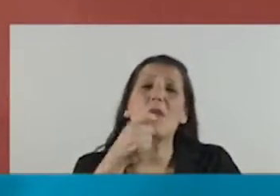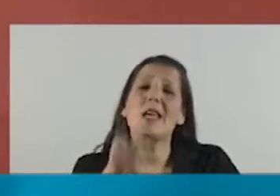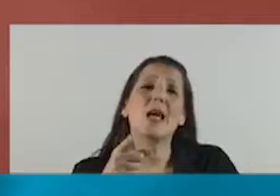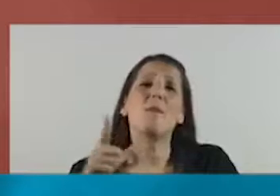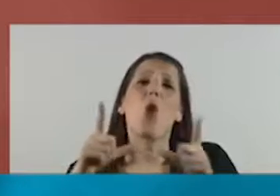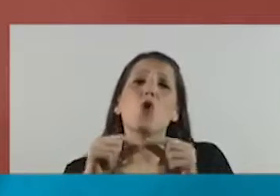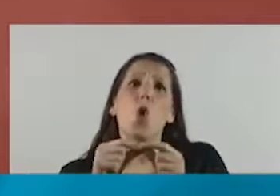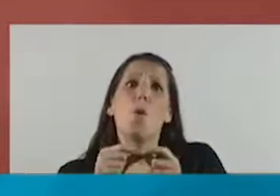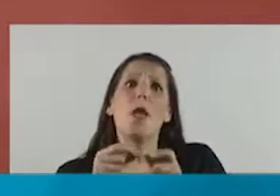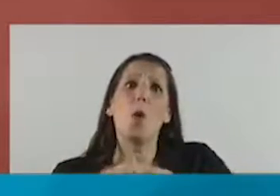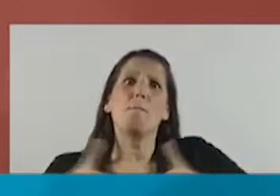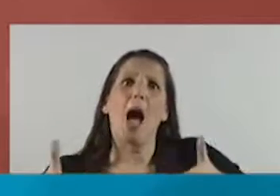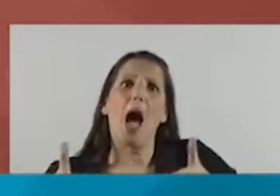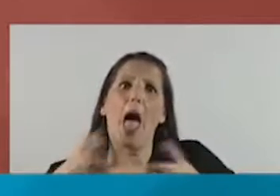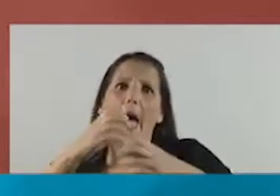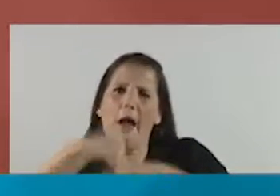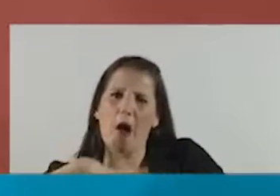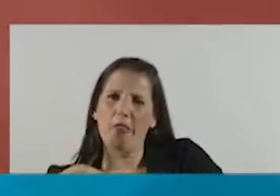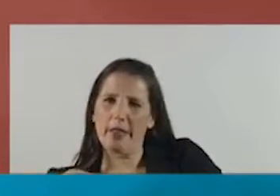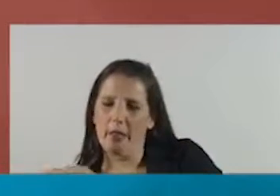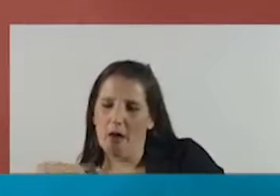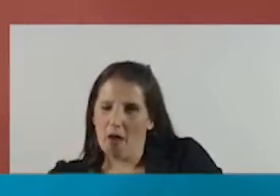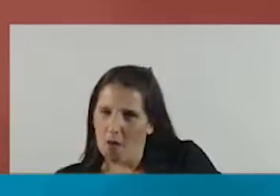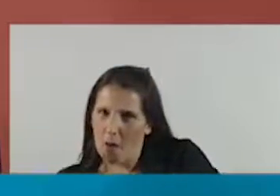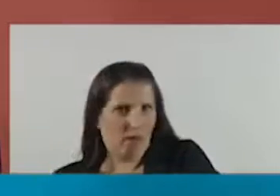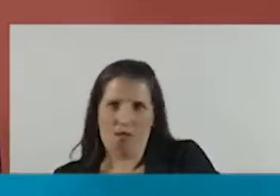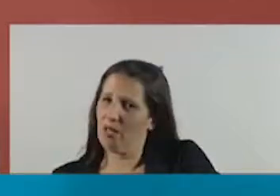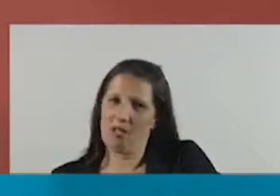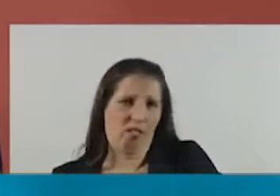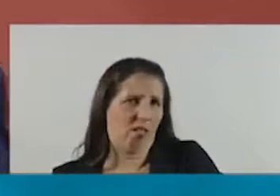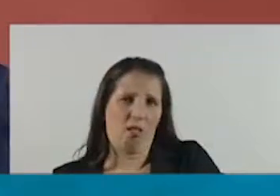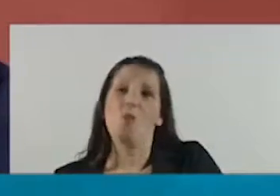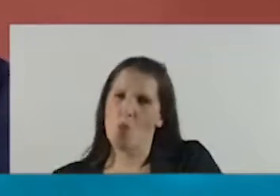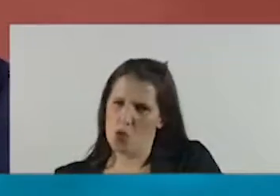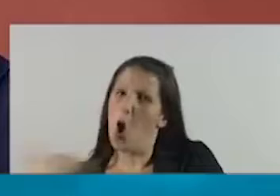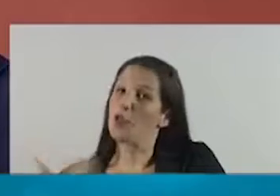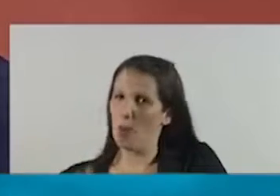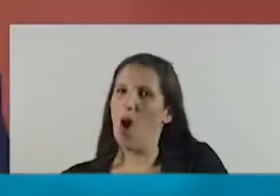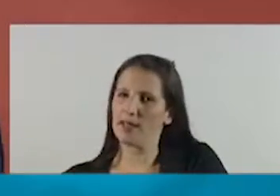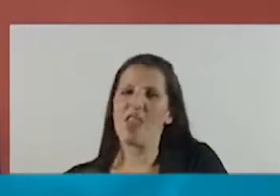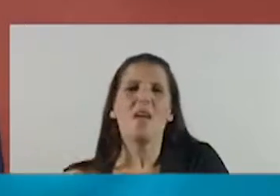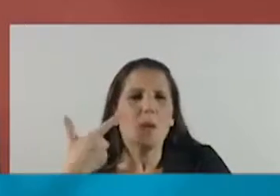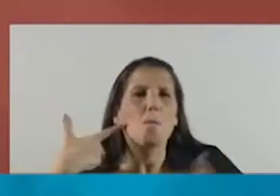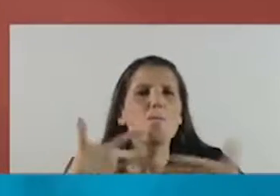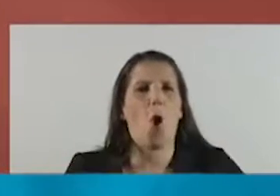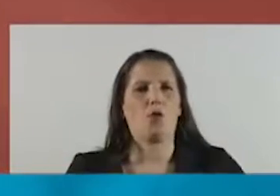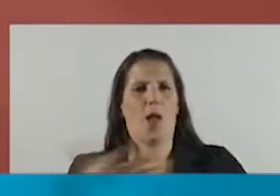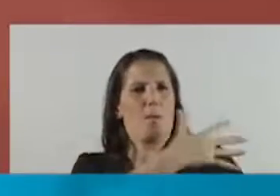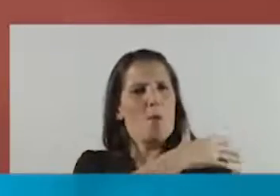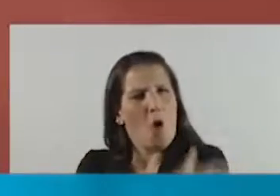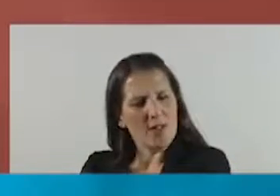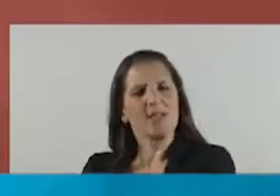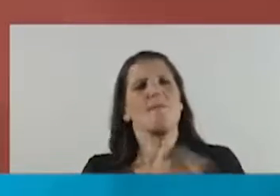se hizo durante tanto tiempo la pobreza no desaparece porque se deje de medirla